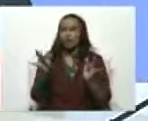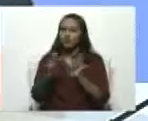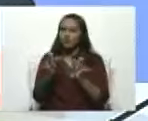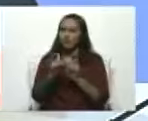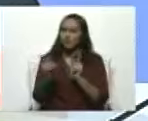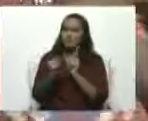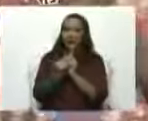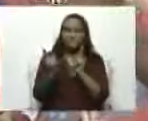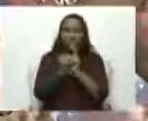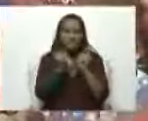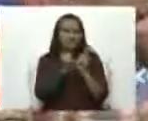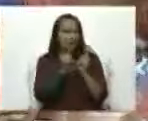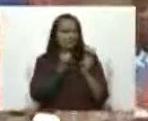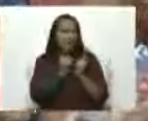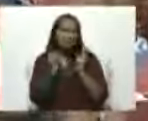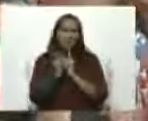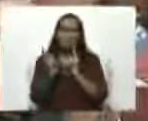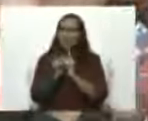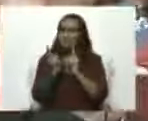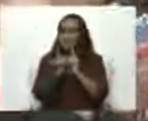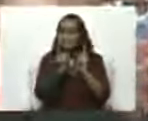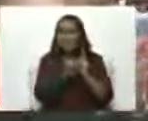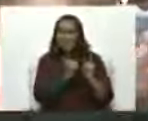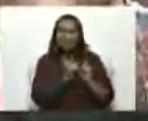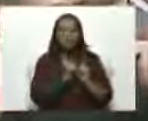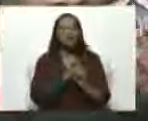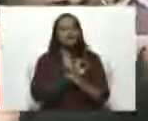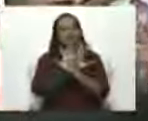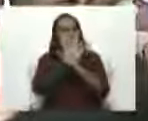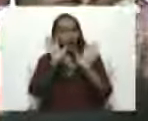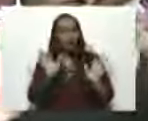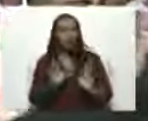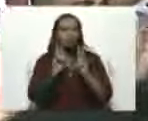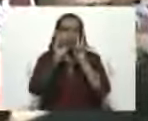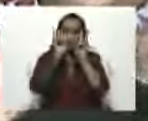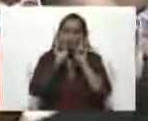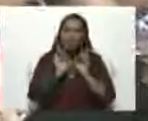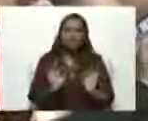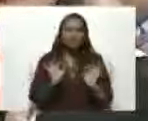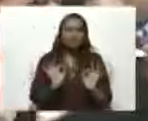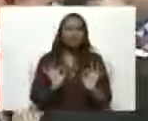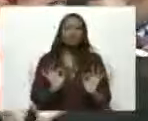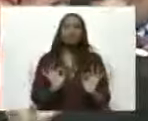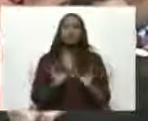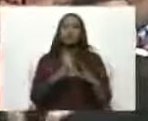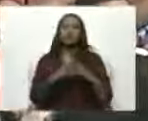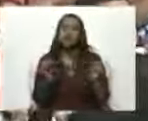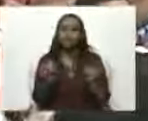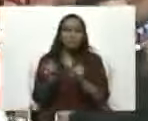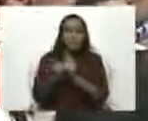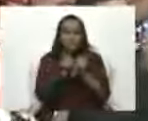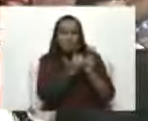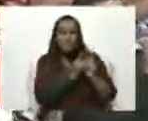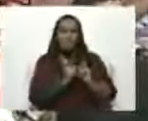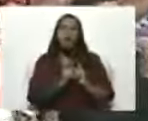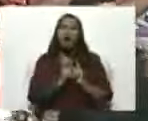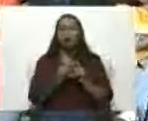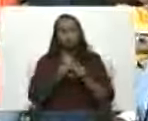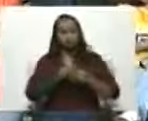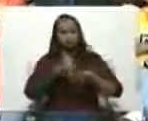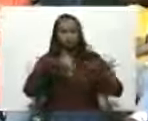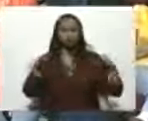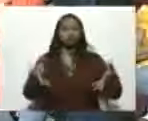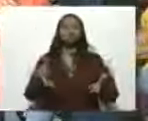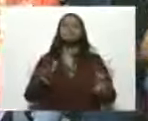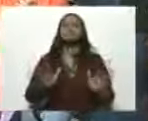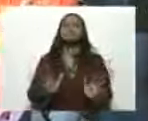permanente. Fluido, transparente, bidireccional, en varias direcciones, pues